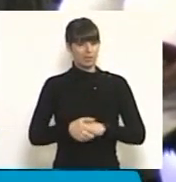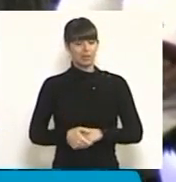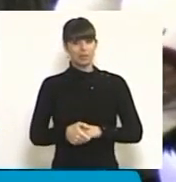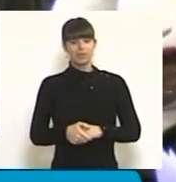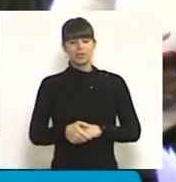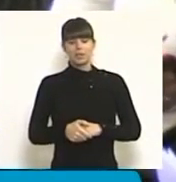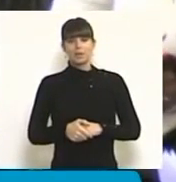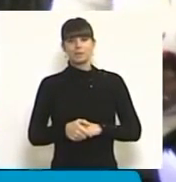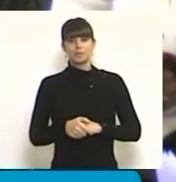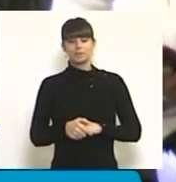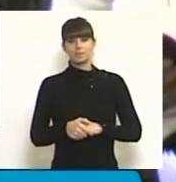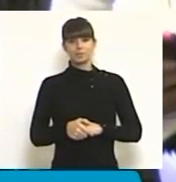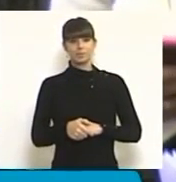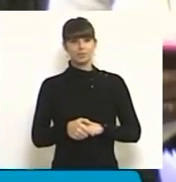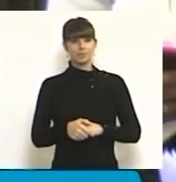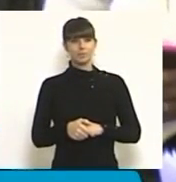En resumen,